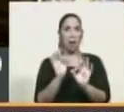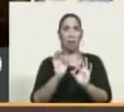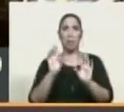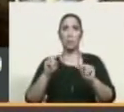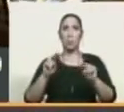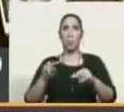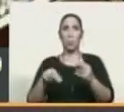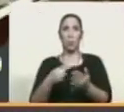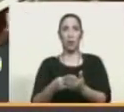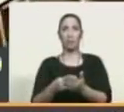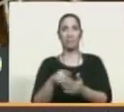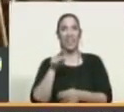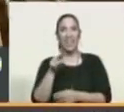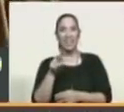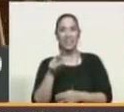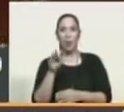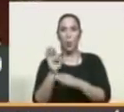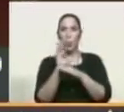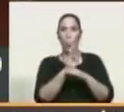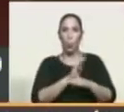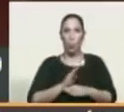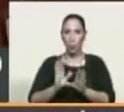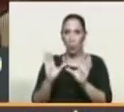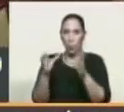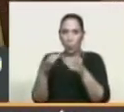porque ella era protectora de esos grupos